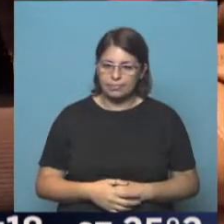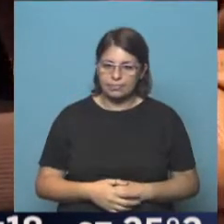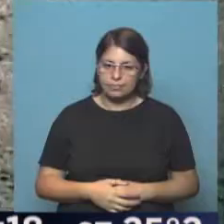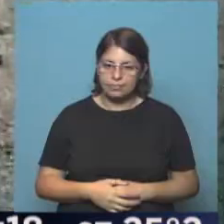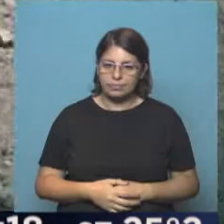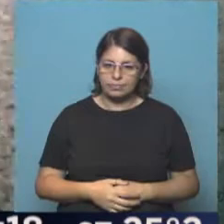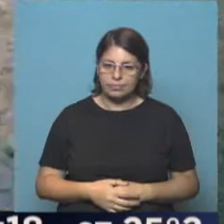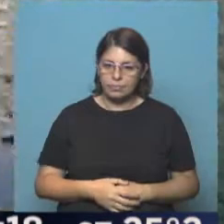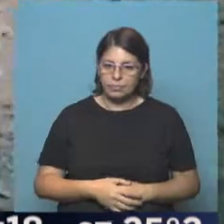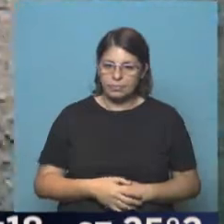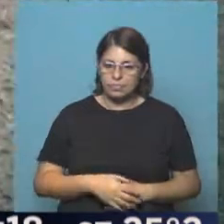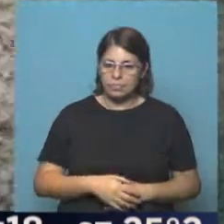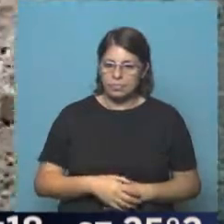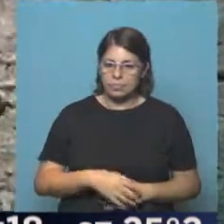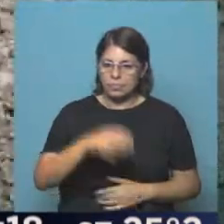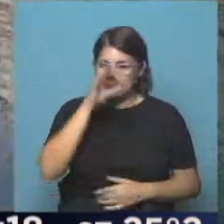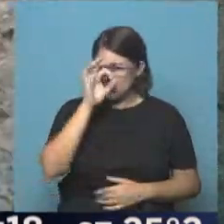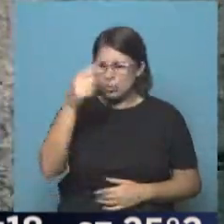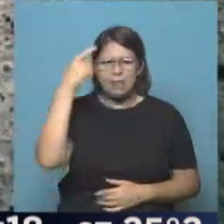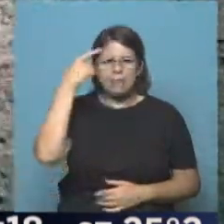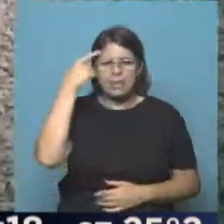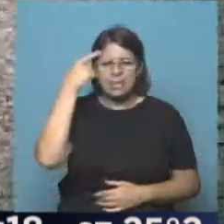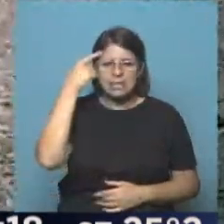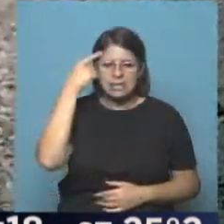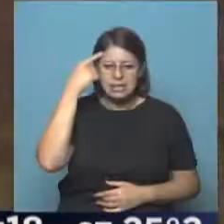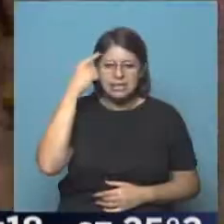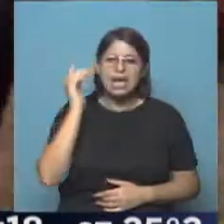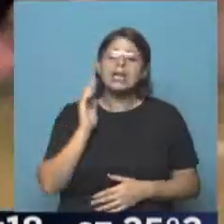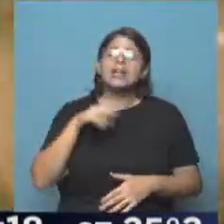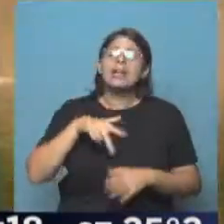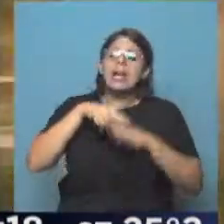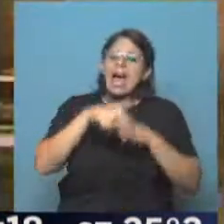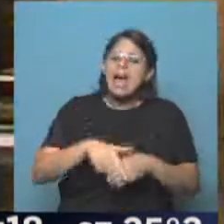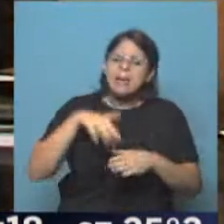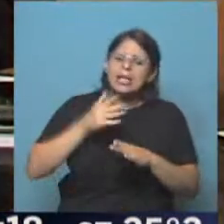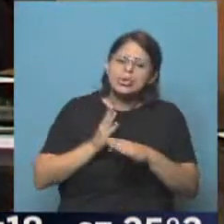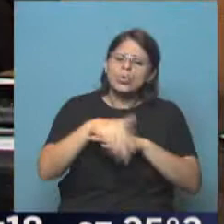Nunca me imaginé que esto iba a ser tan, tan, tan duro.